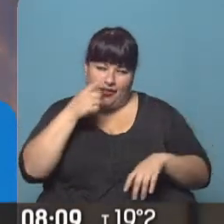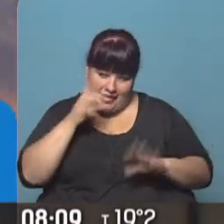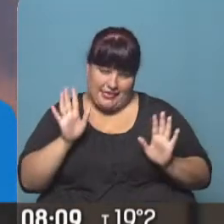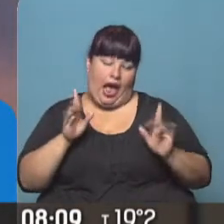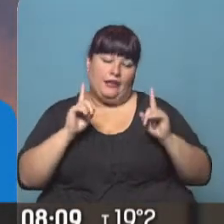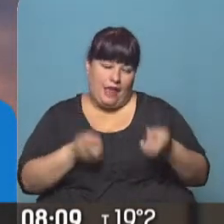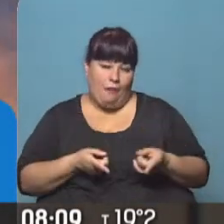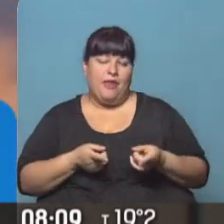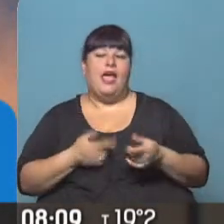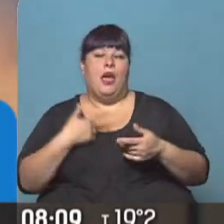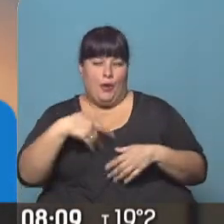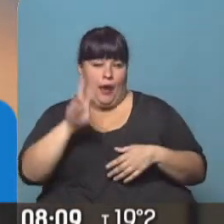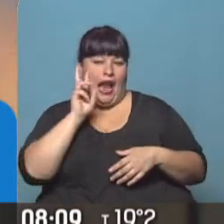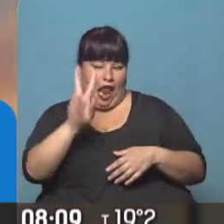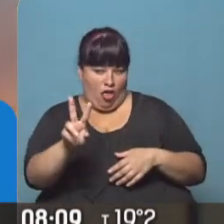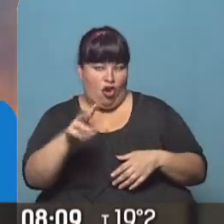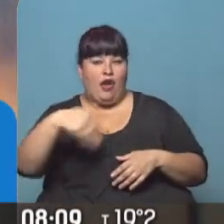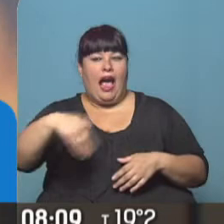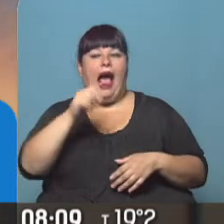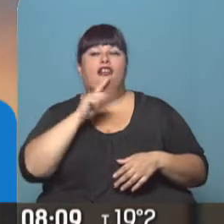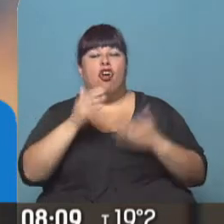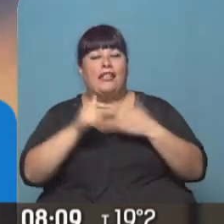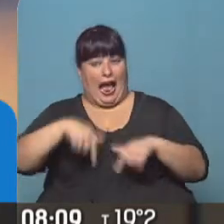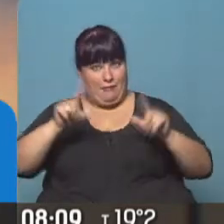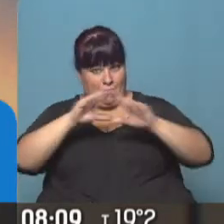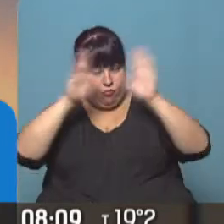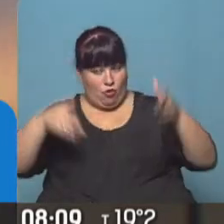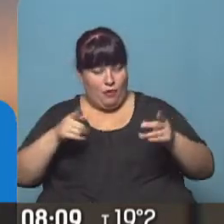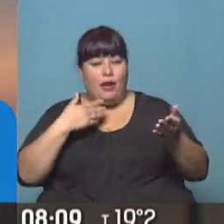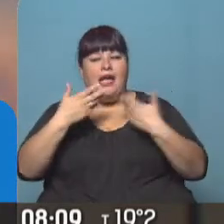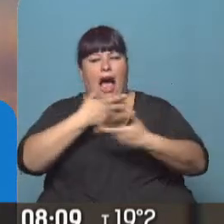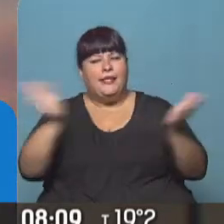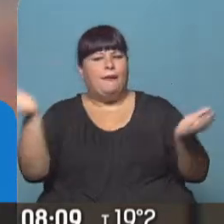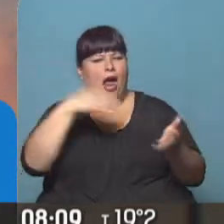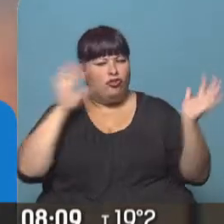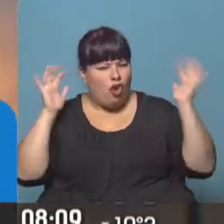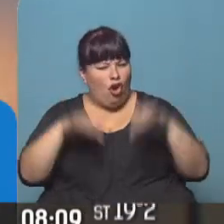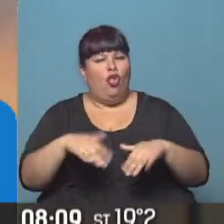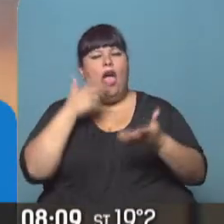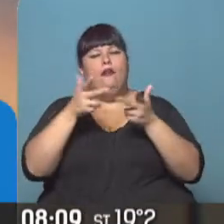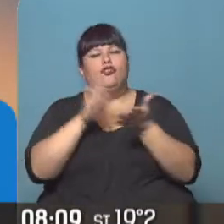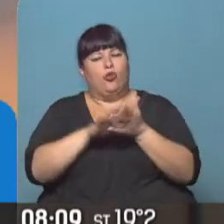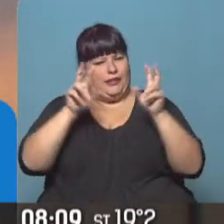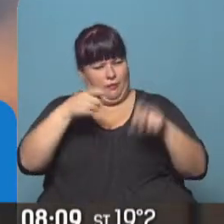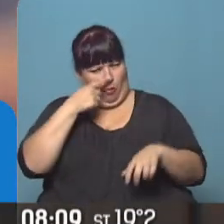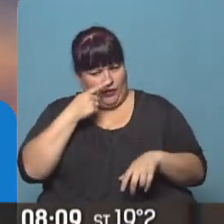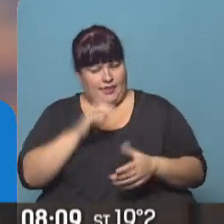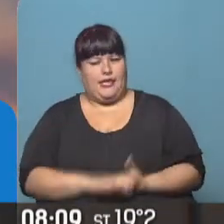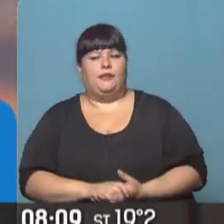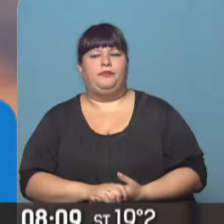y por supuesto vamos a estar a las 2 de la tarde en Figueroa Alcorta, Italia, acá en el canal, charla abierta para todos, hablando de estos temas tan